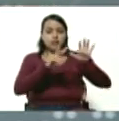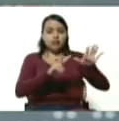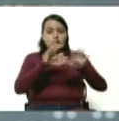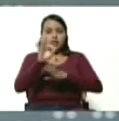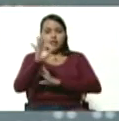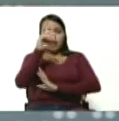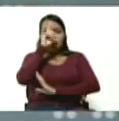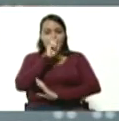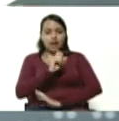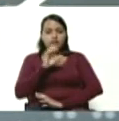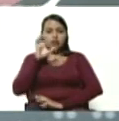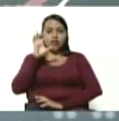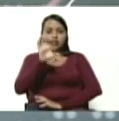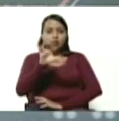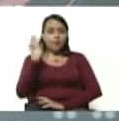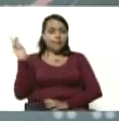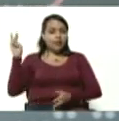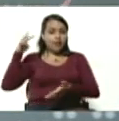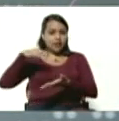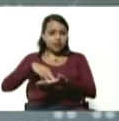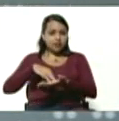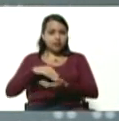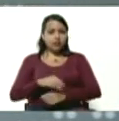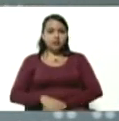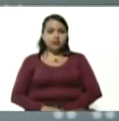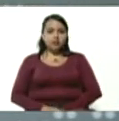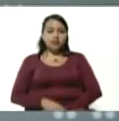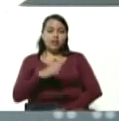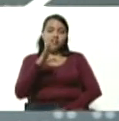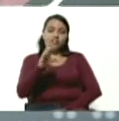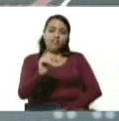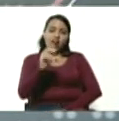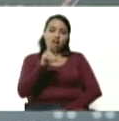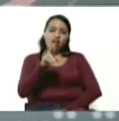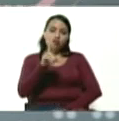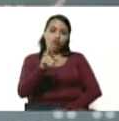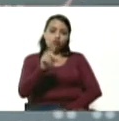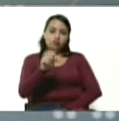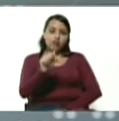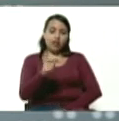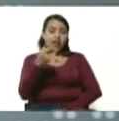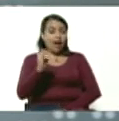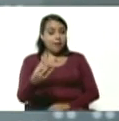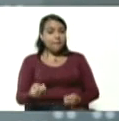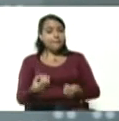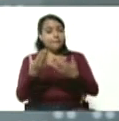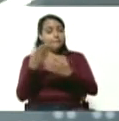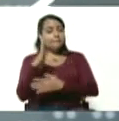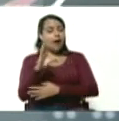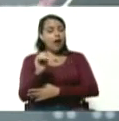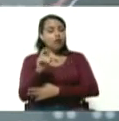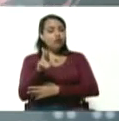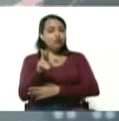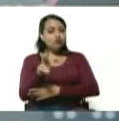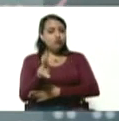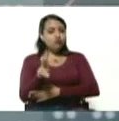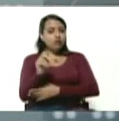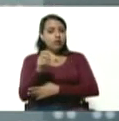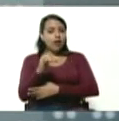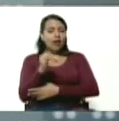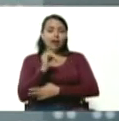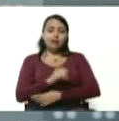del estado Miranda, municipio de Baruta. Este foco de Baruta ha costado ya